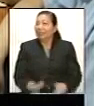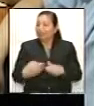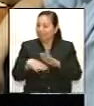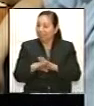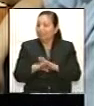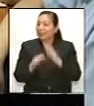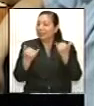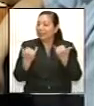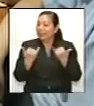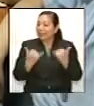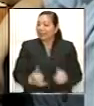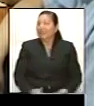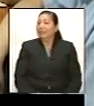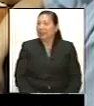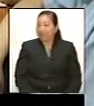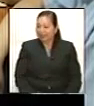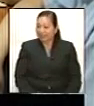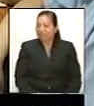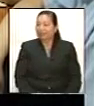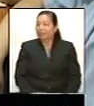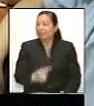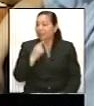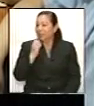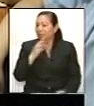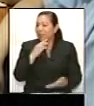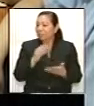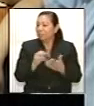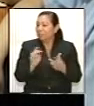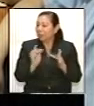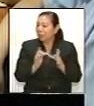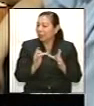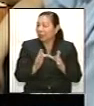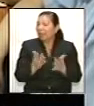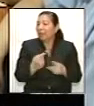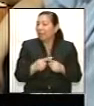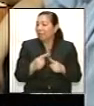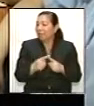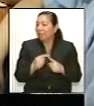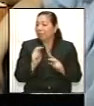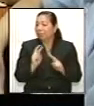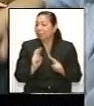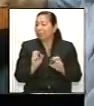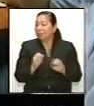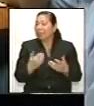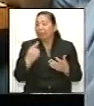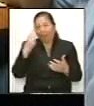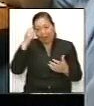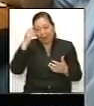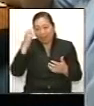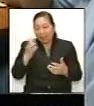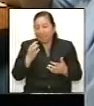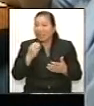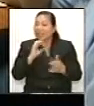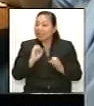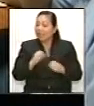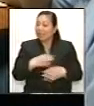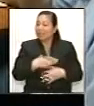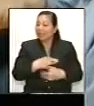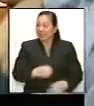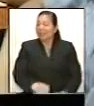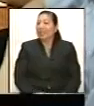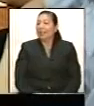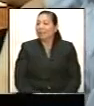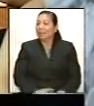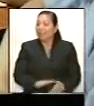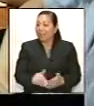ingresar la denuncia, algún dato de contacto. Hay diferentes opciones que creo que sería interesante poder